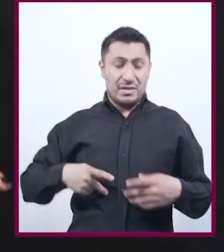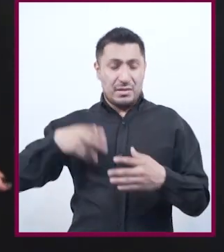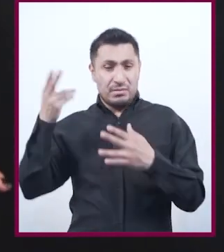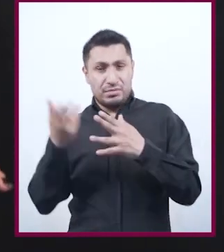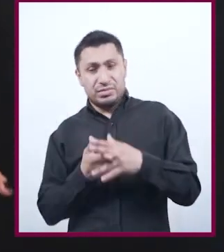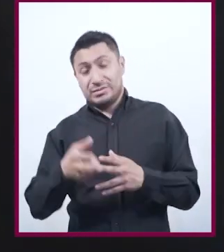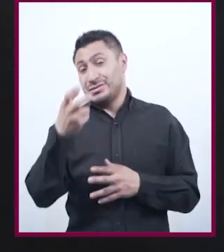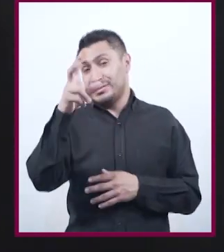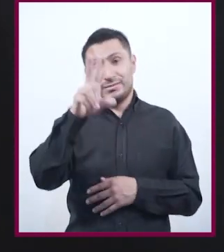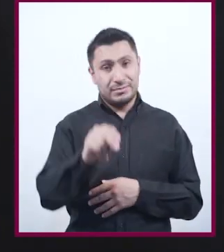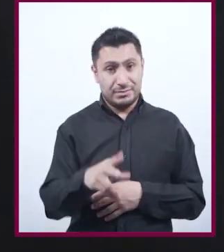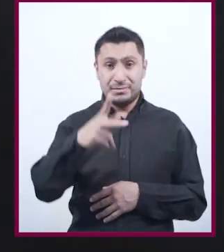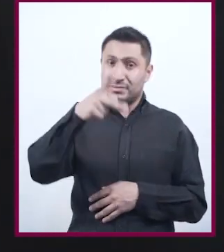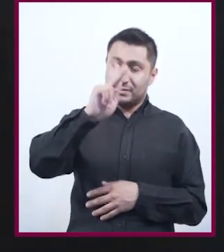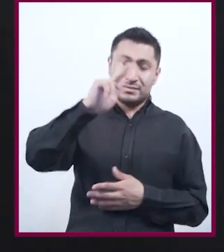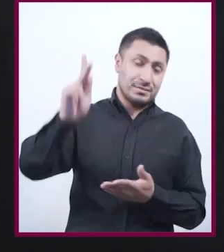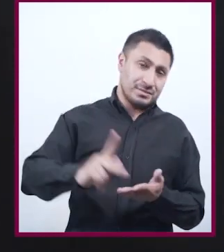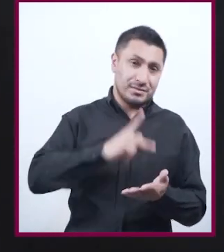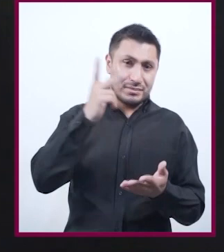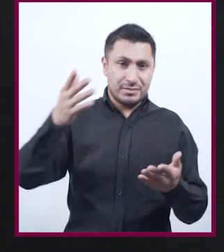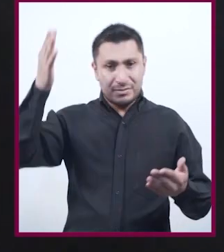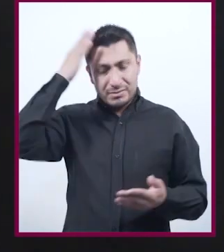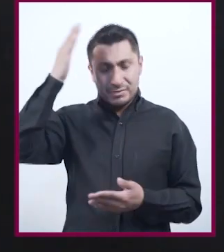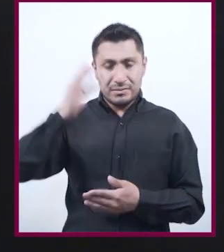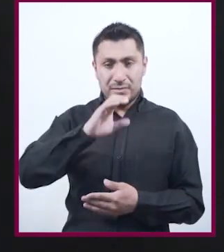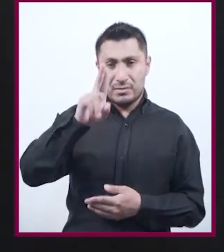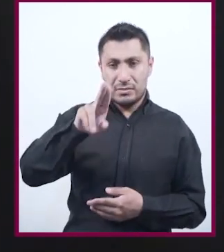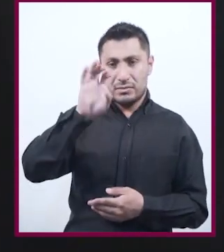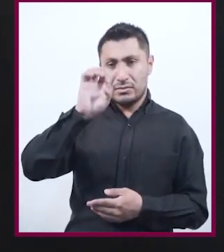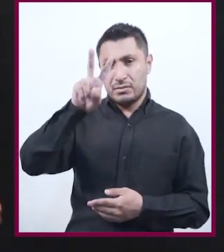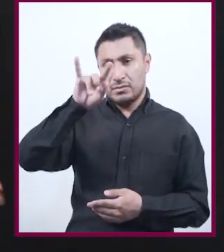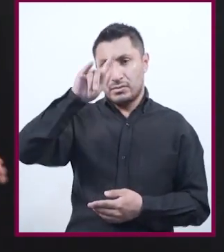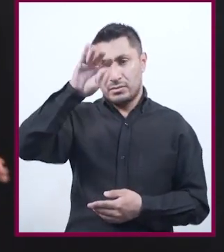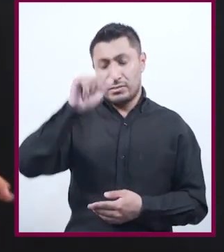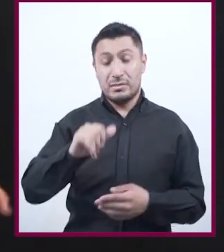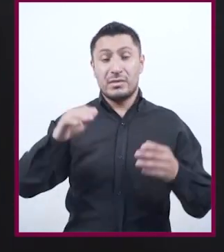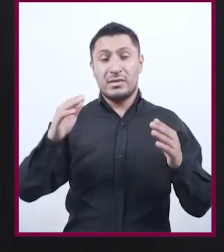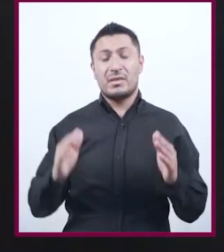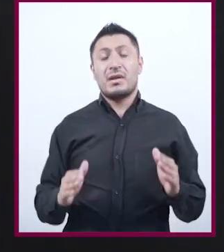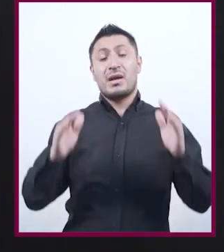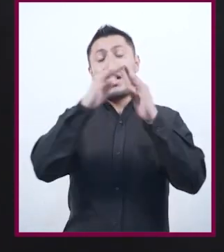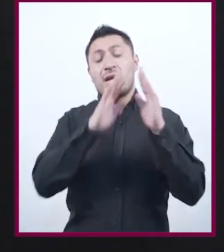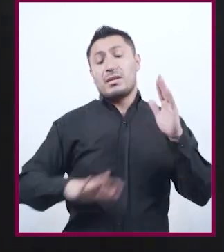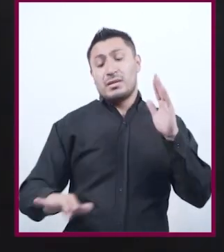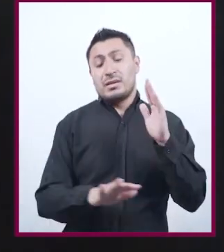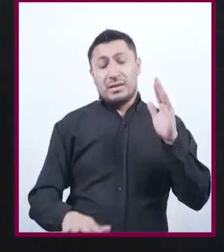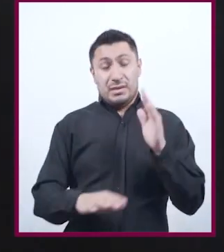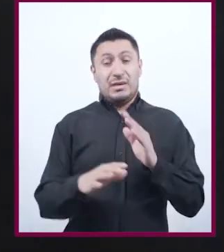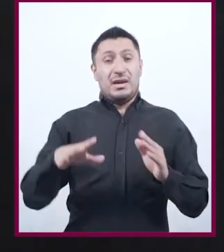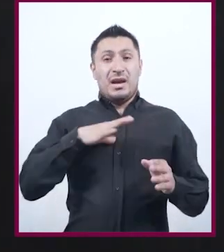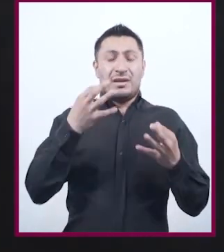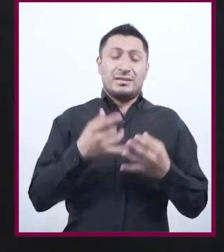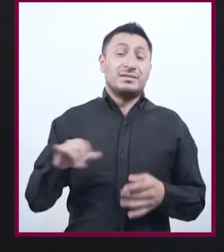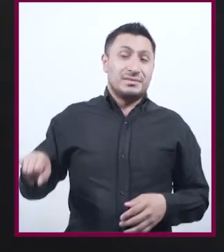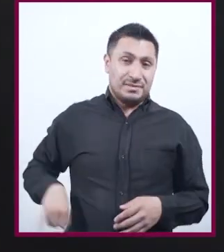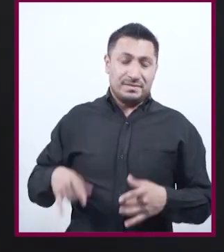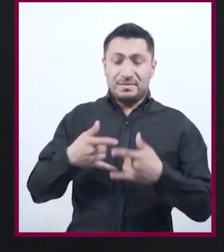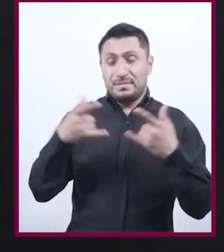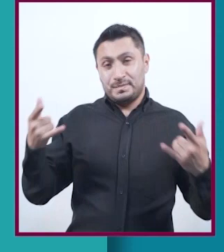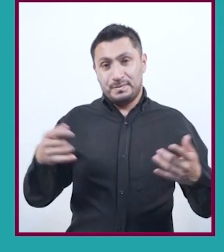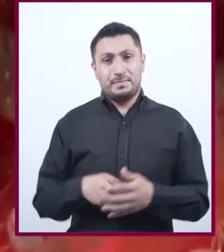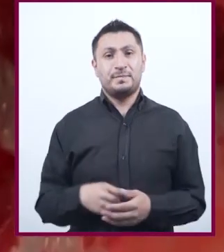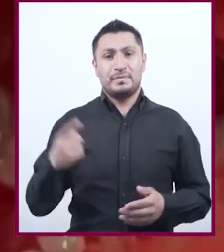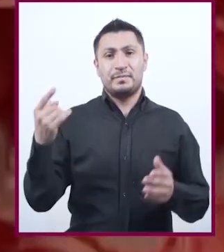víctima sacrificada. Pero volvamos con el señor de la cuevita a los pies del Cerro de la Estrella y contemos su interesante